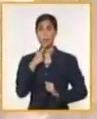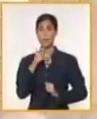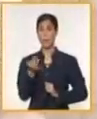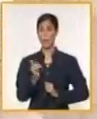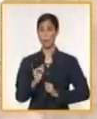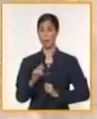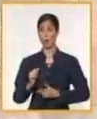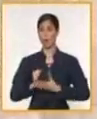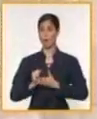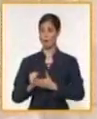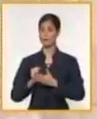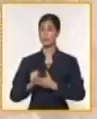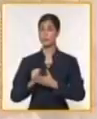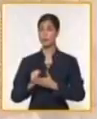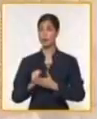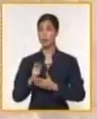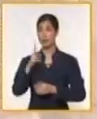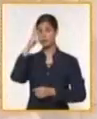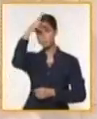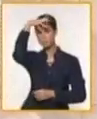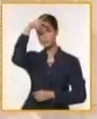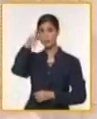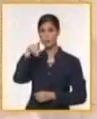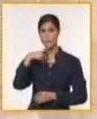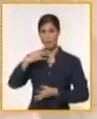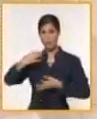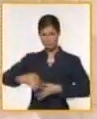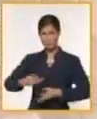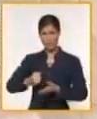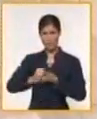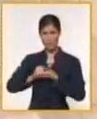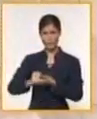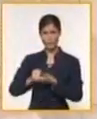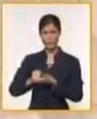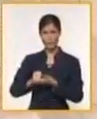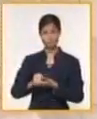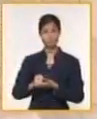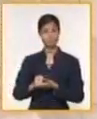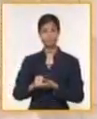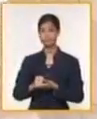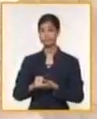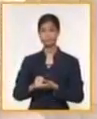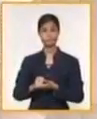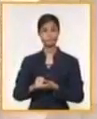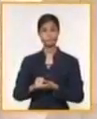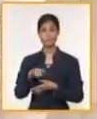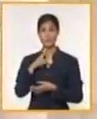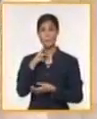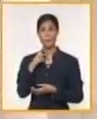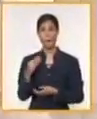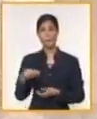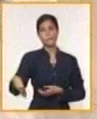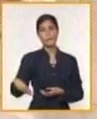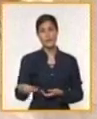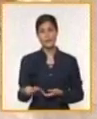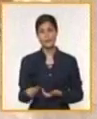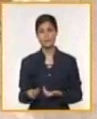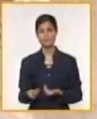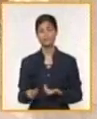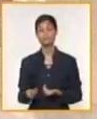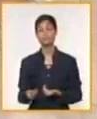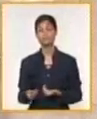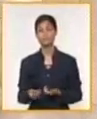pero realmente son neoconservadores que se unieron a Trump. Entonces, realmente